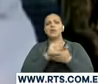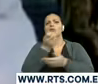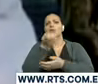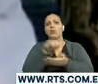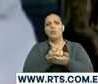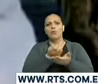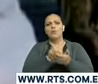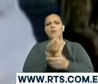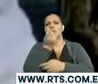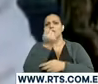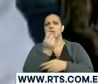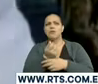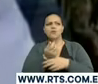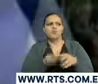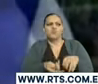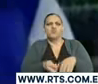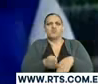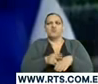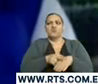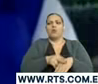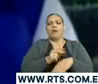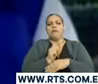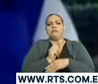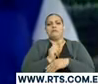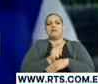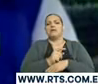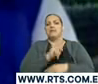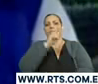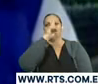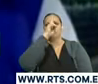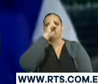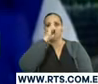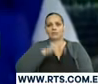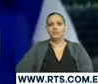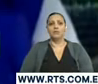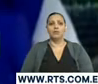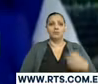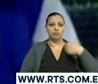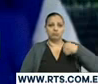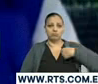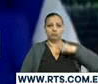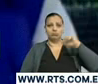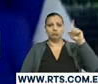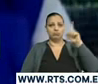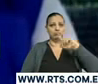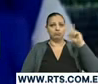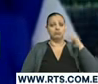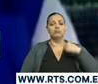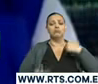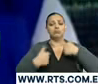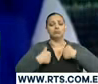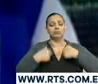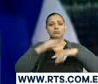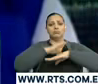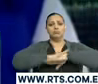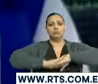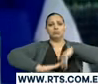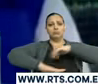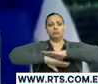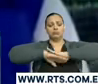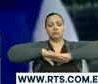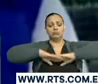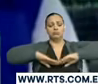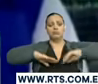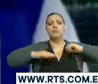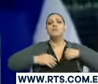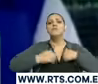las autoridades investiguen. He puesto ya una solicitud a la Fiscalía General del Estado que se inicie